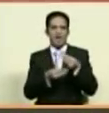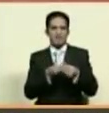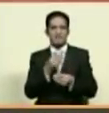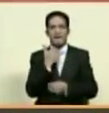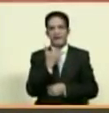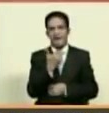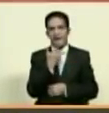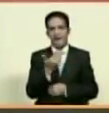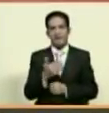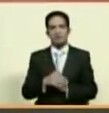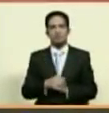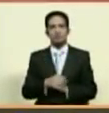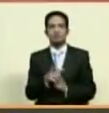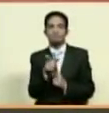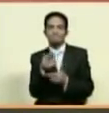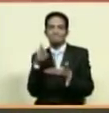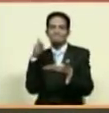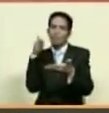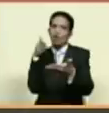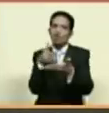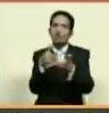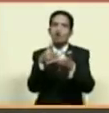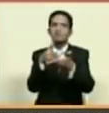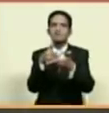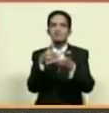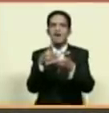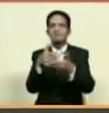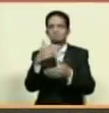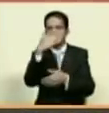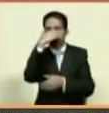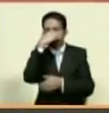medidas y acciones contundentes para